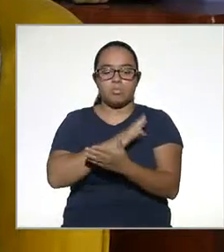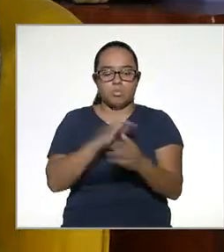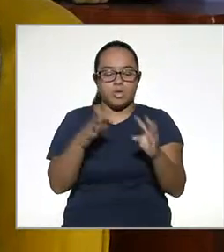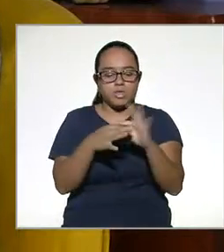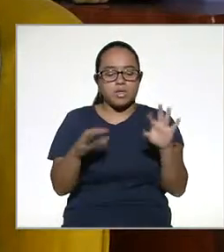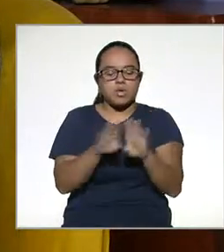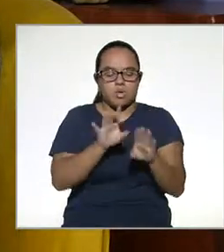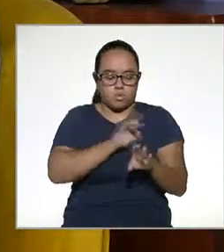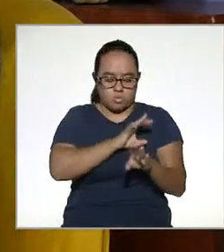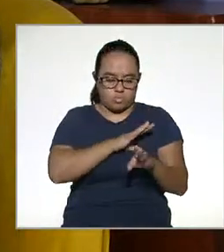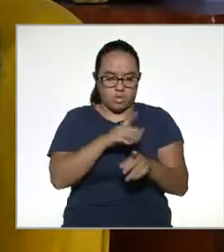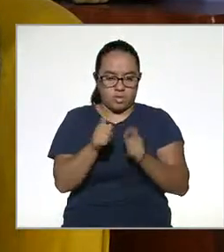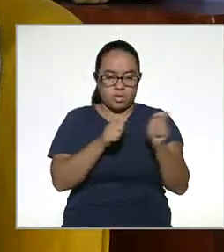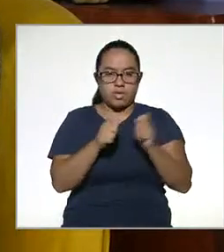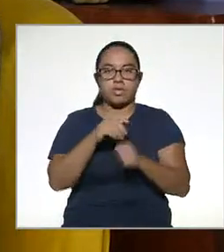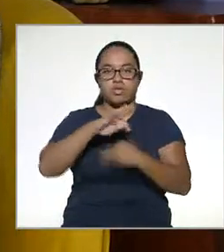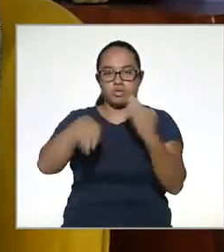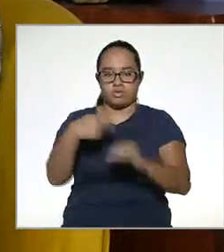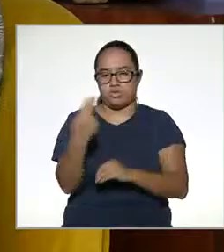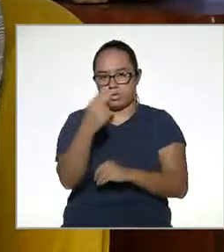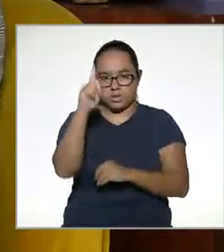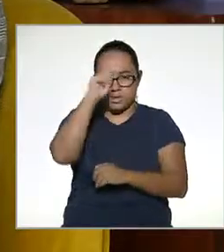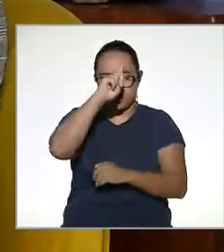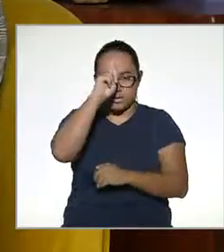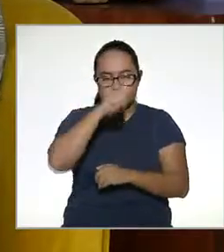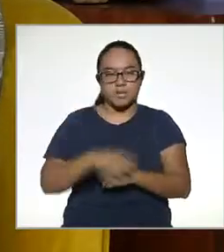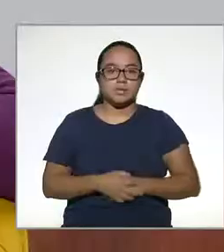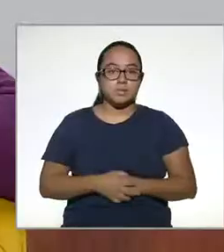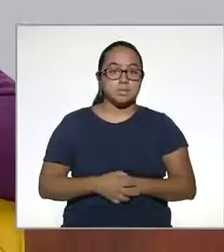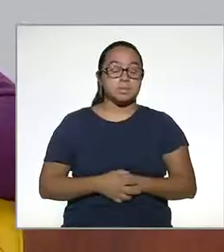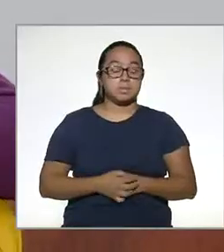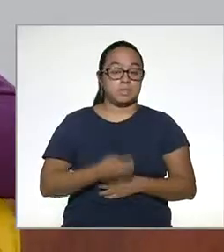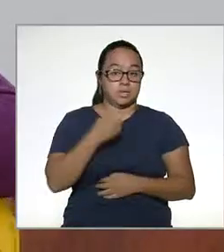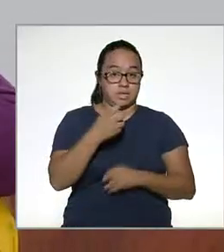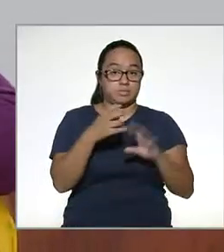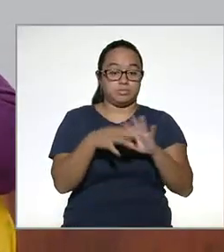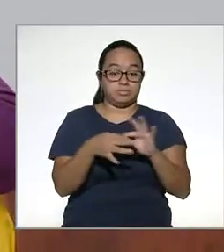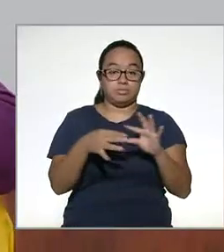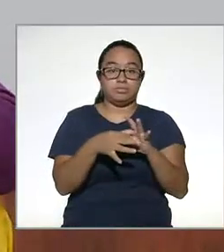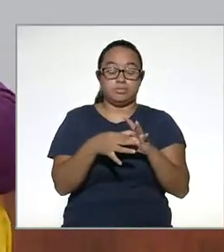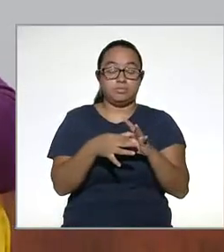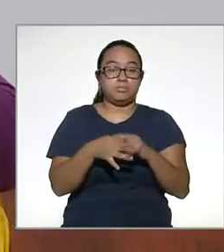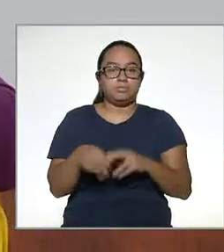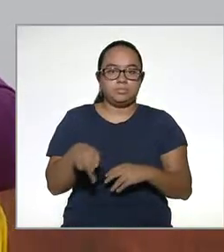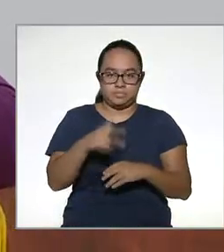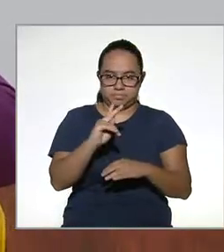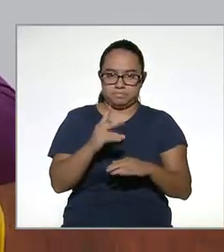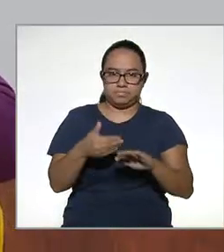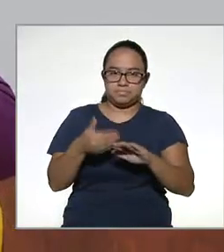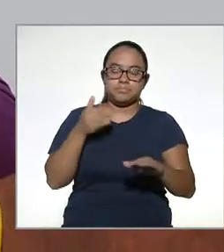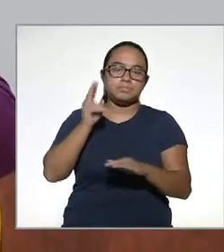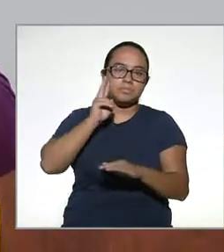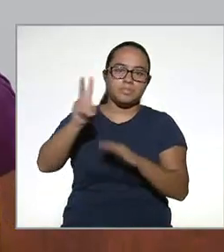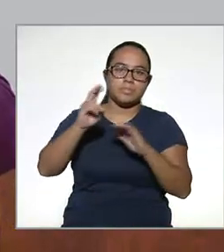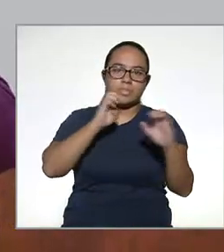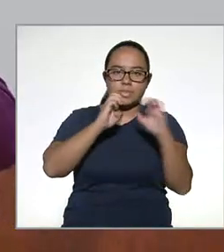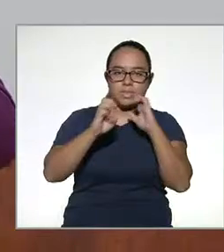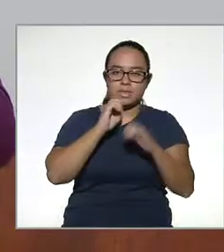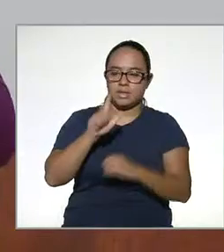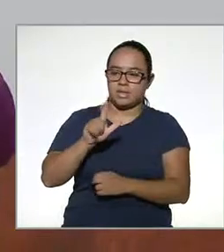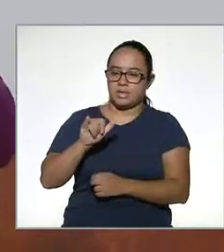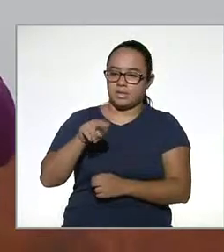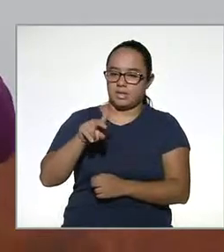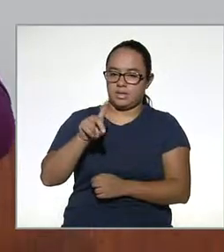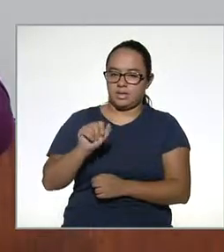miedo. Todos necesitamos consejos, nos dicen Marisa. Eso vamos a estar hablando, pero antes vamos a ver una entrevista con Linda